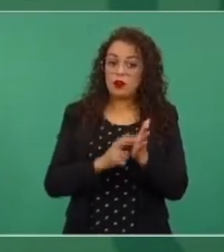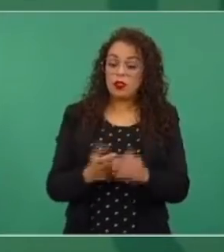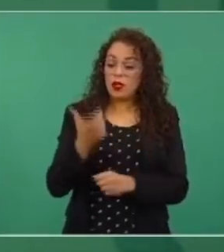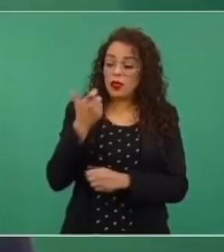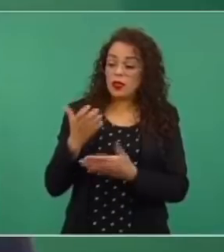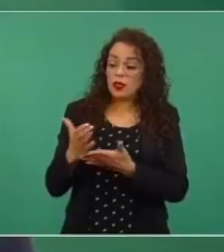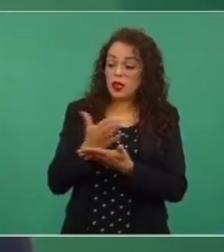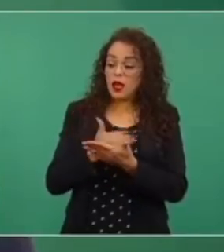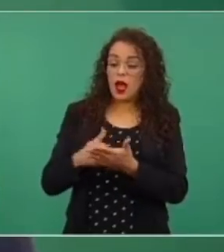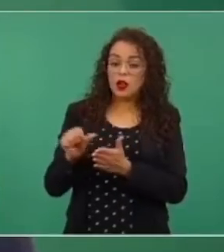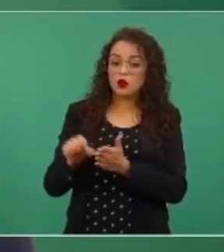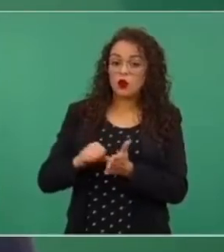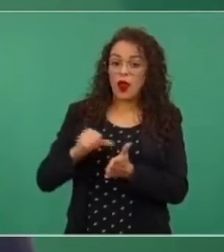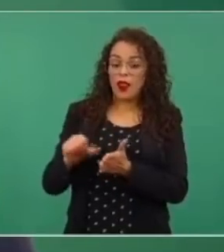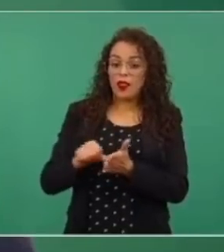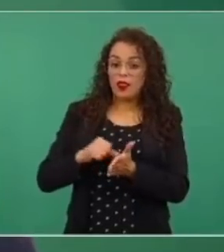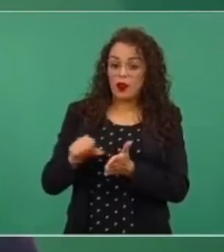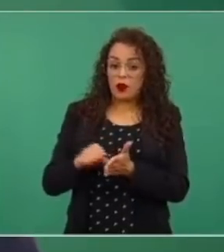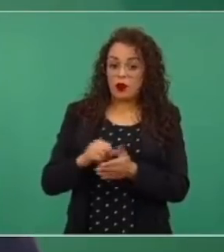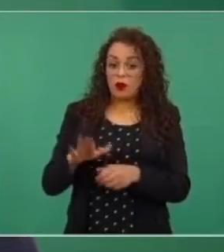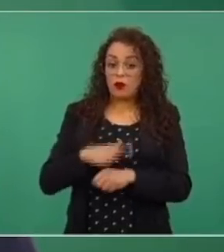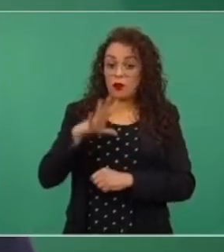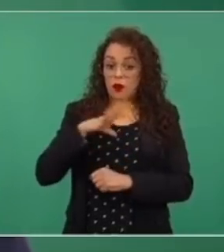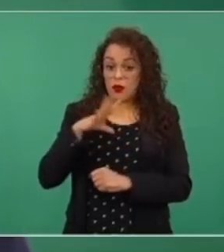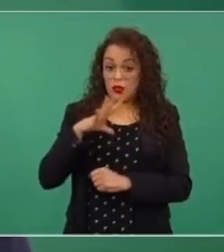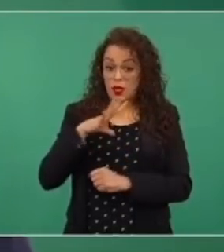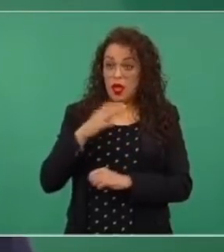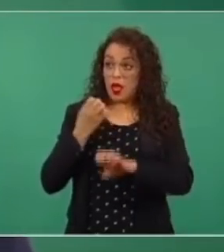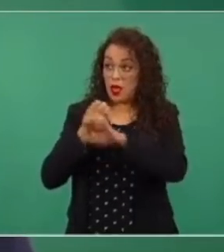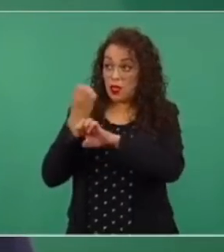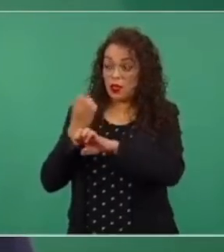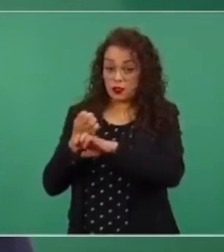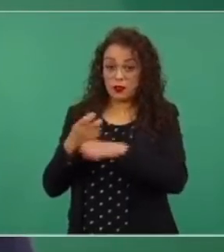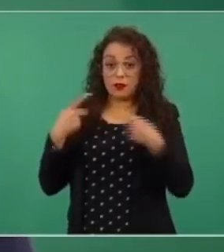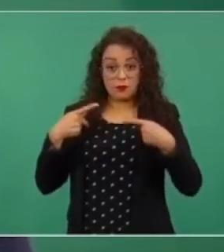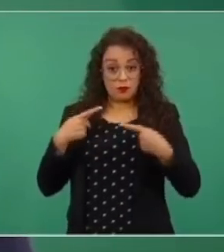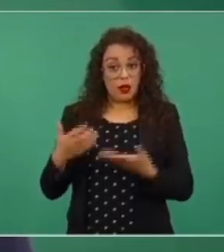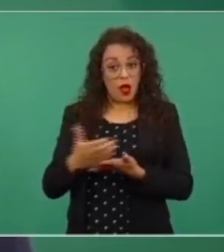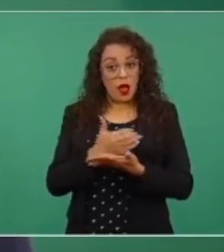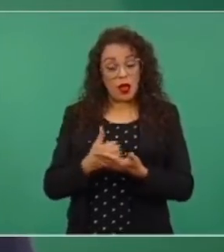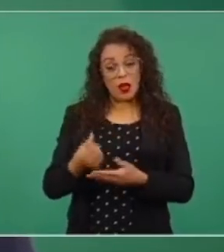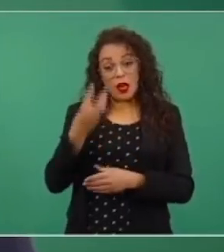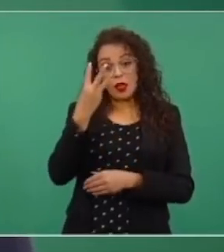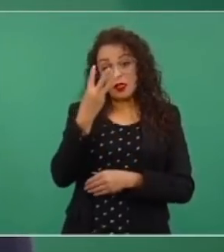estados de 300,000 pesos mensuales.